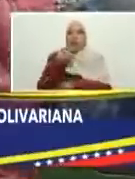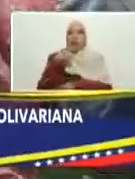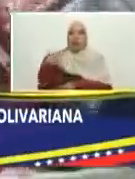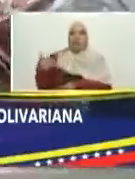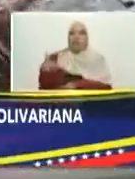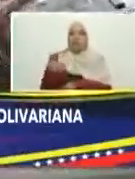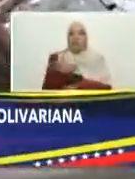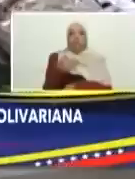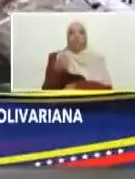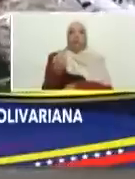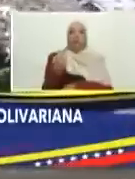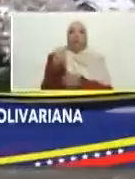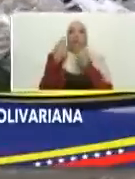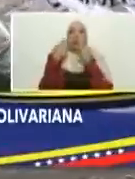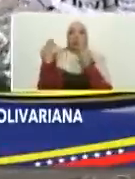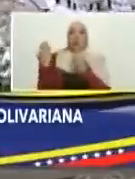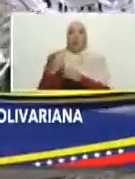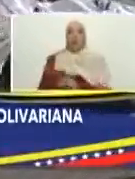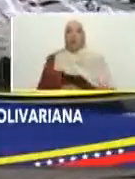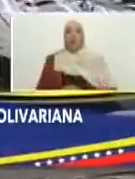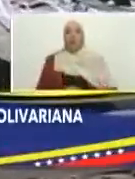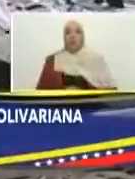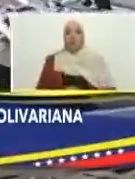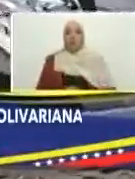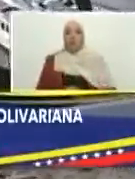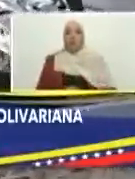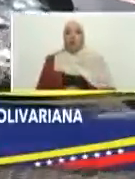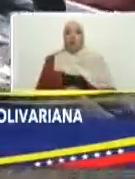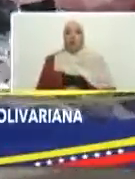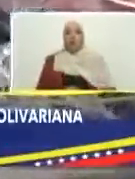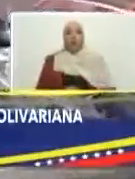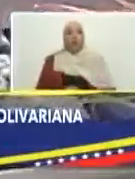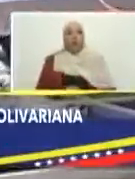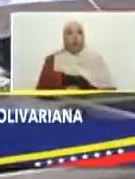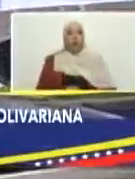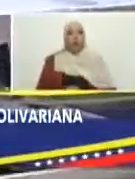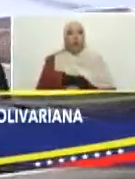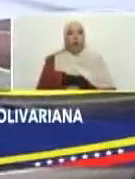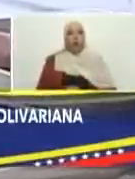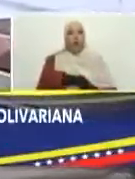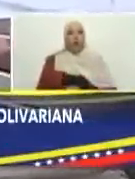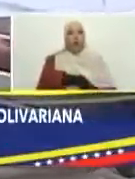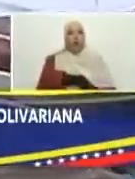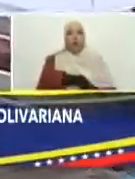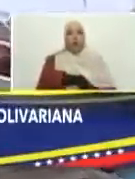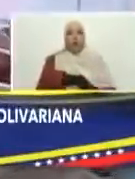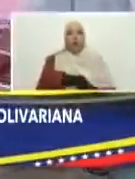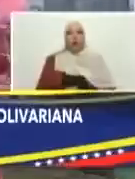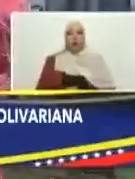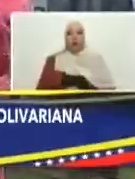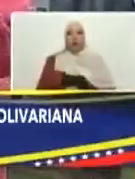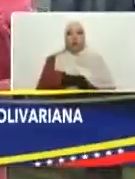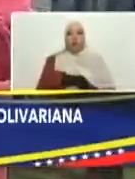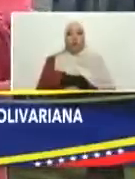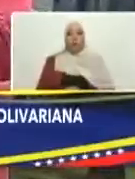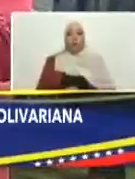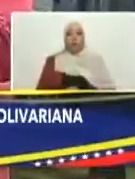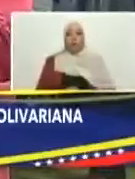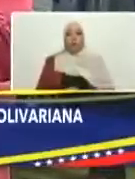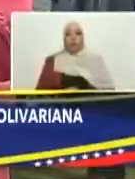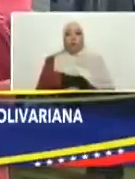2001, 2002, 2008, perfeccionando la ley de pesca, le permitió a Venezuela recuperar todo